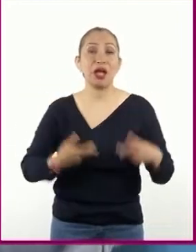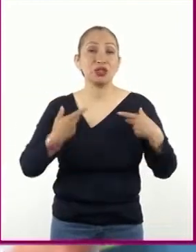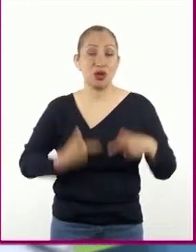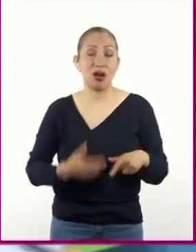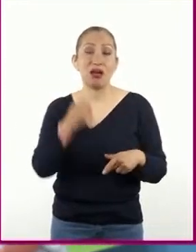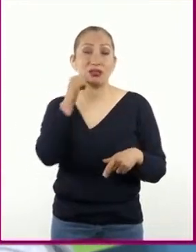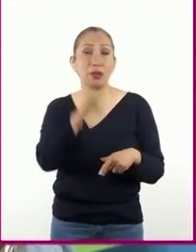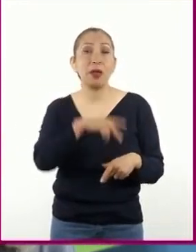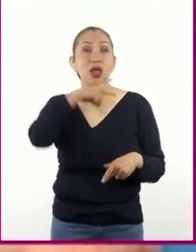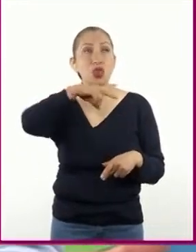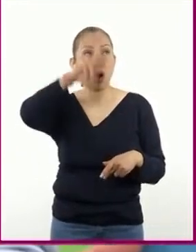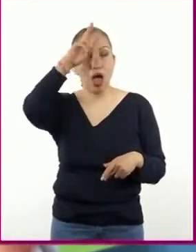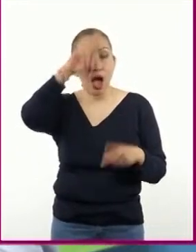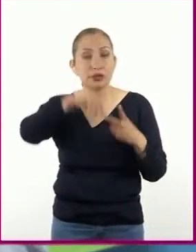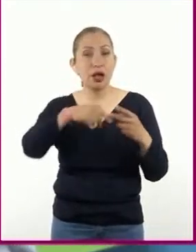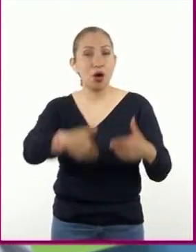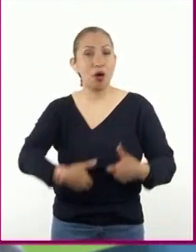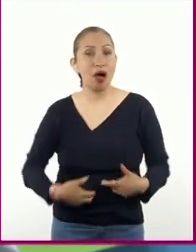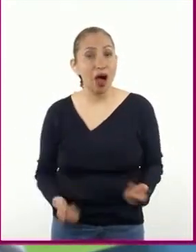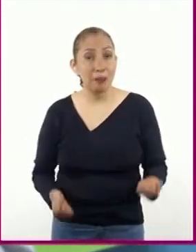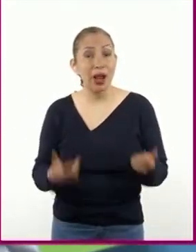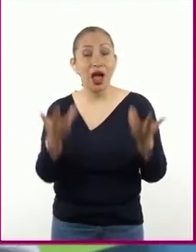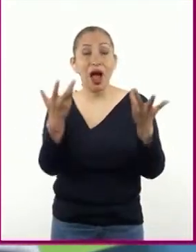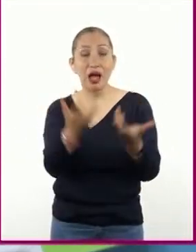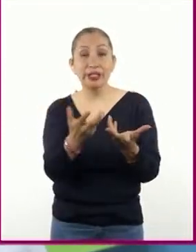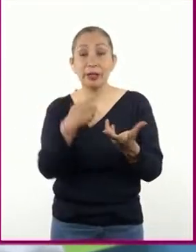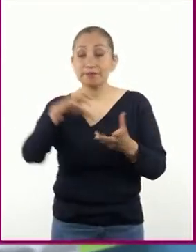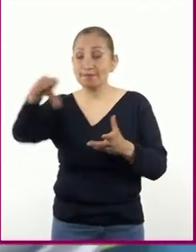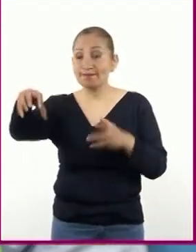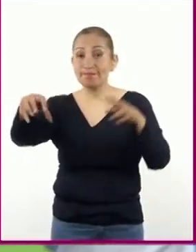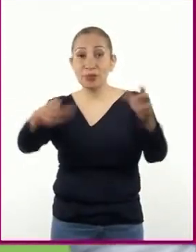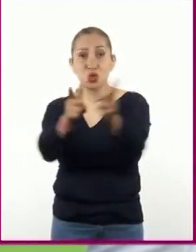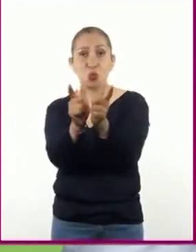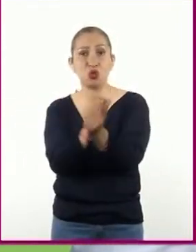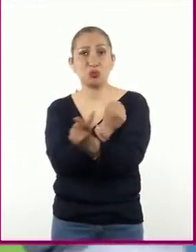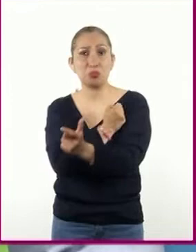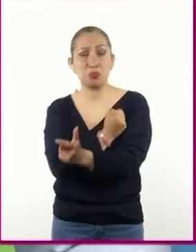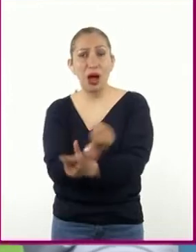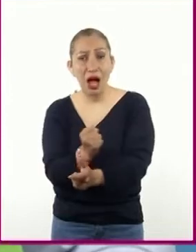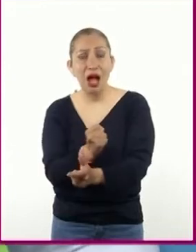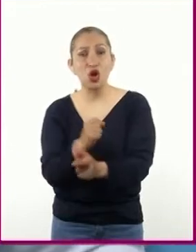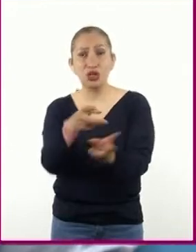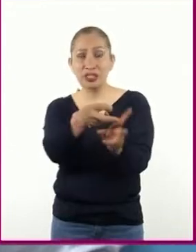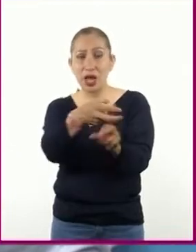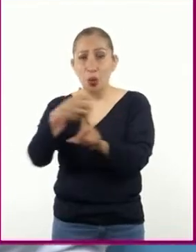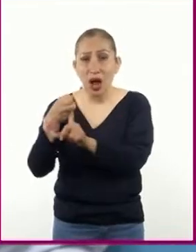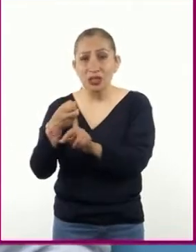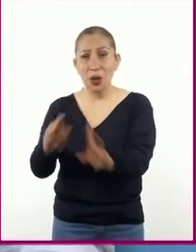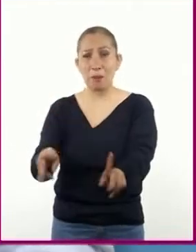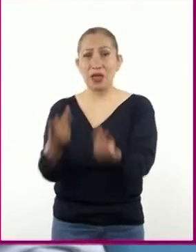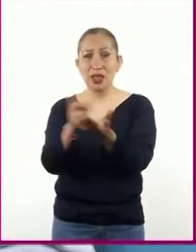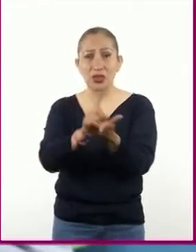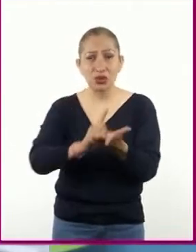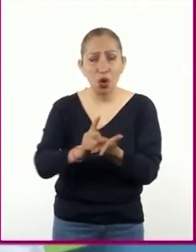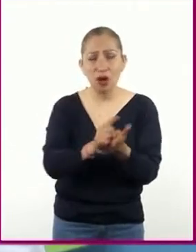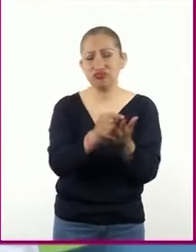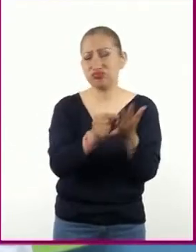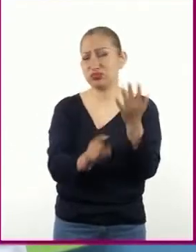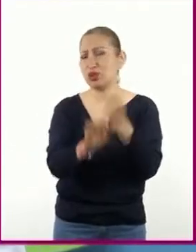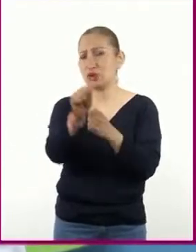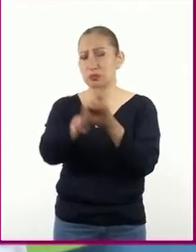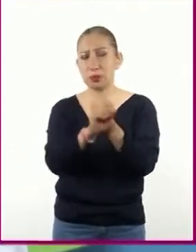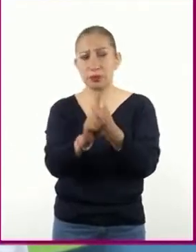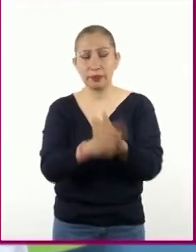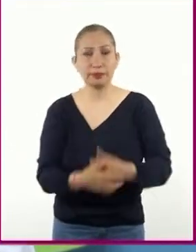quienes la ignorancia y el hambre ha provocado brotes delictivos, como secuestro, narcotráfico, entre otros